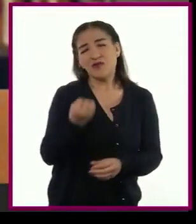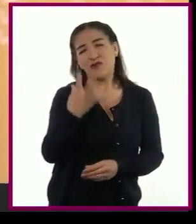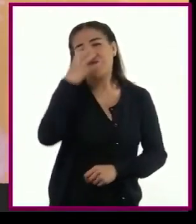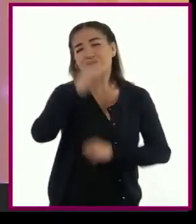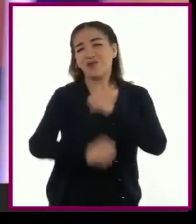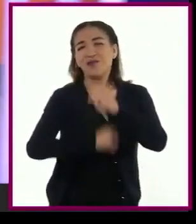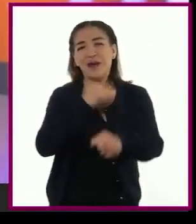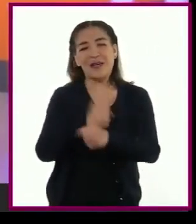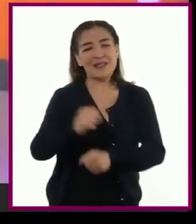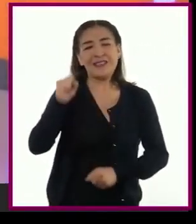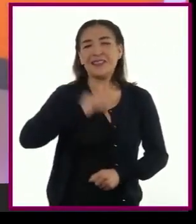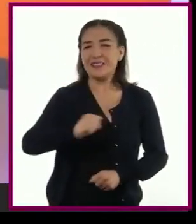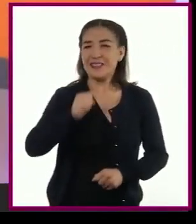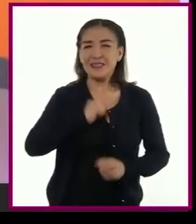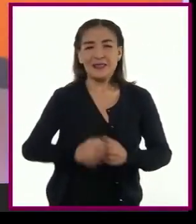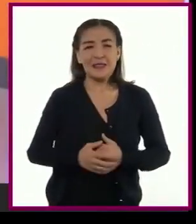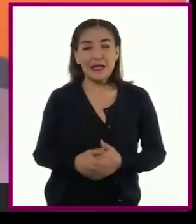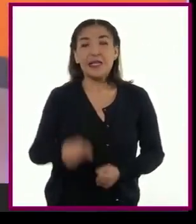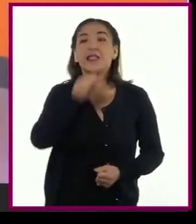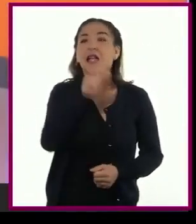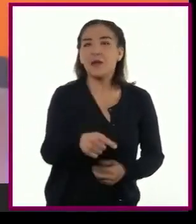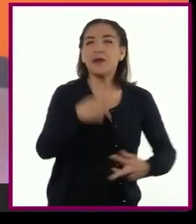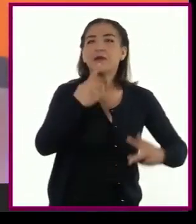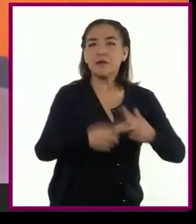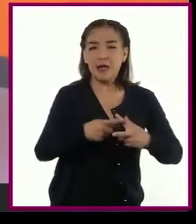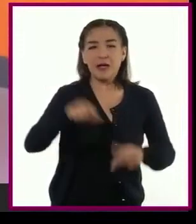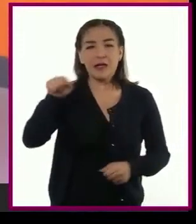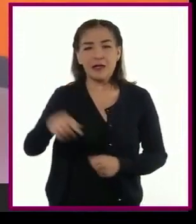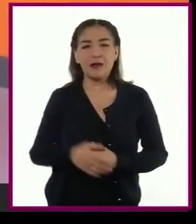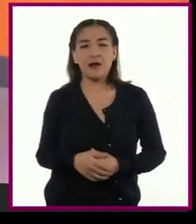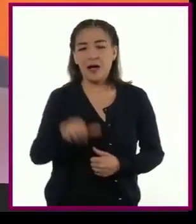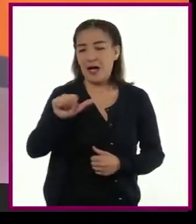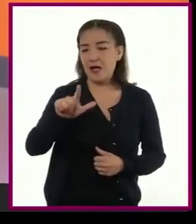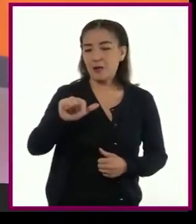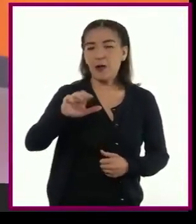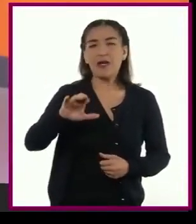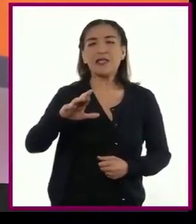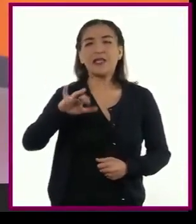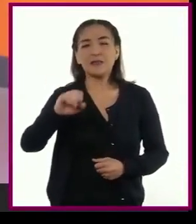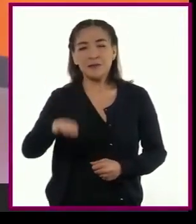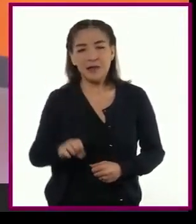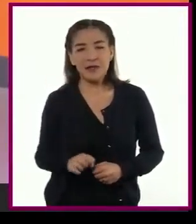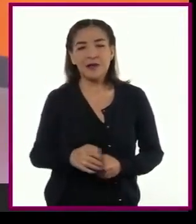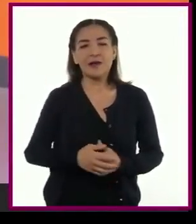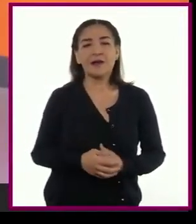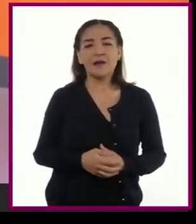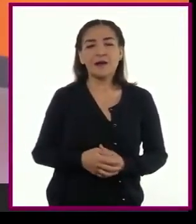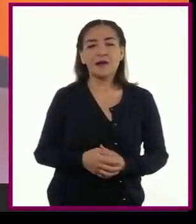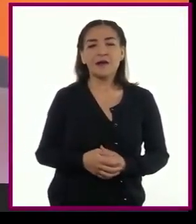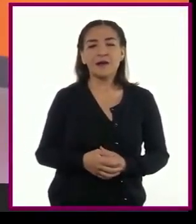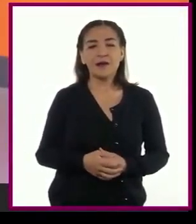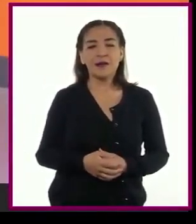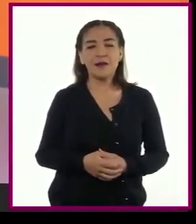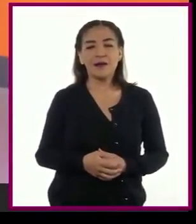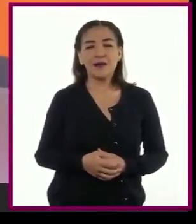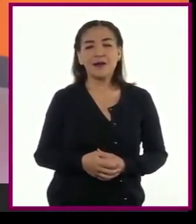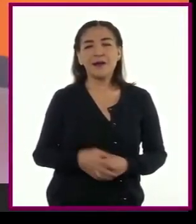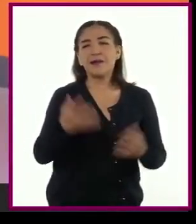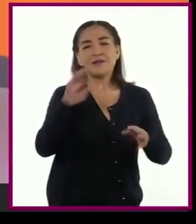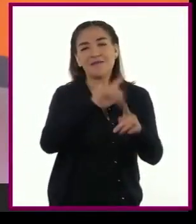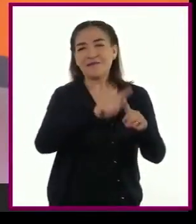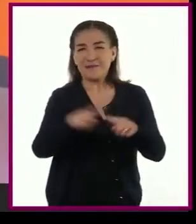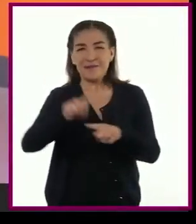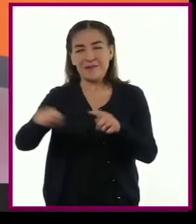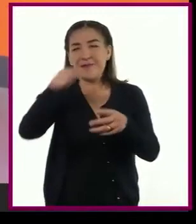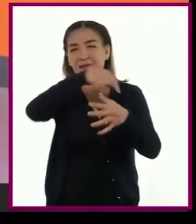siglos. E incluso matemáticos como Al-Khwarizmi, Descartes, Euler, Lagrange y Laplace, por